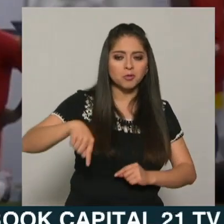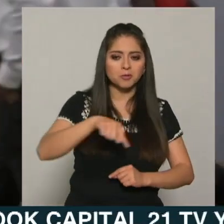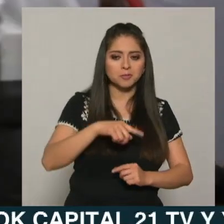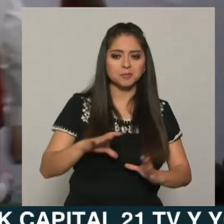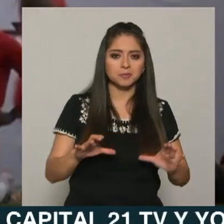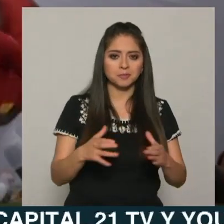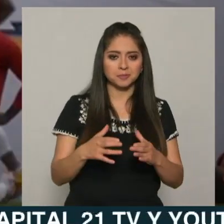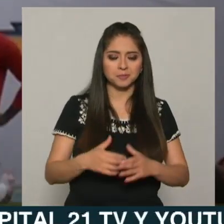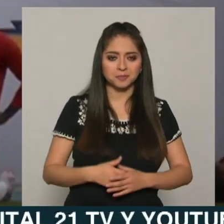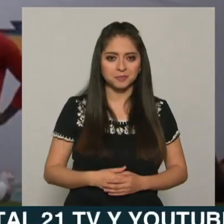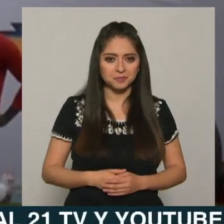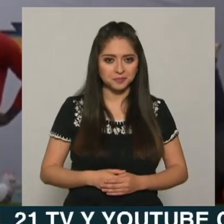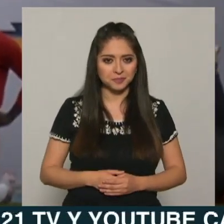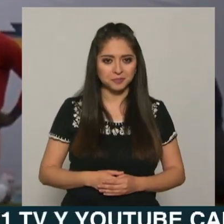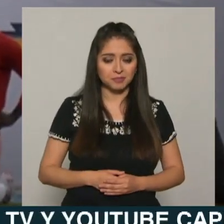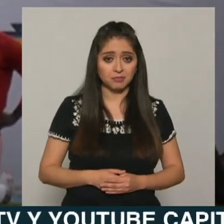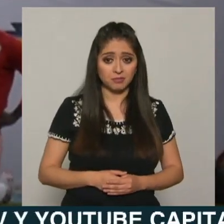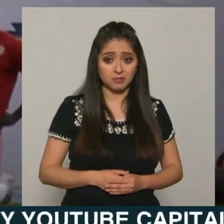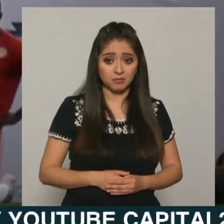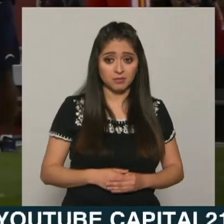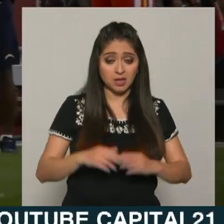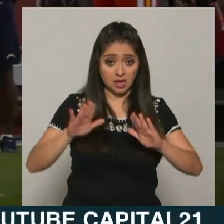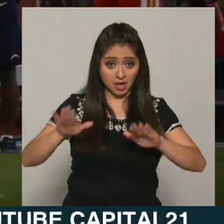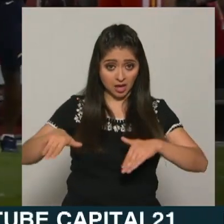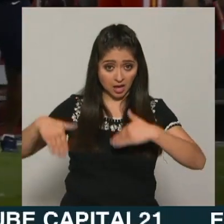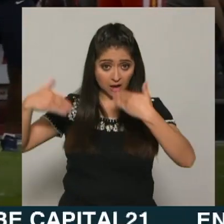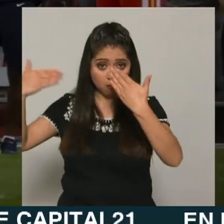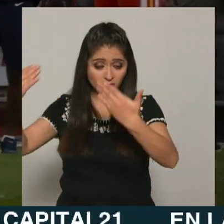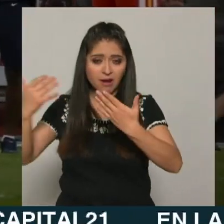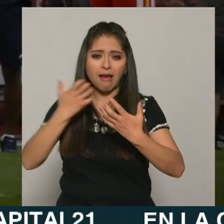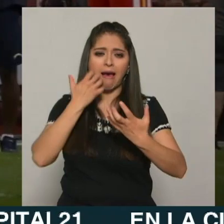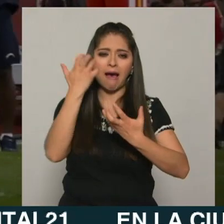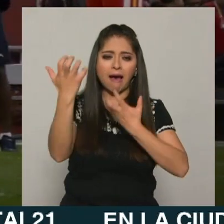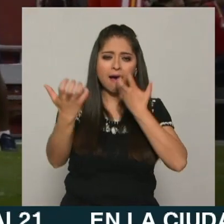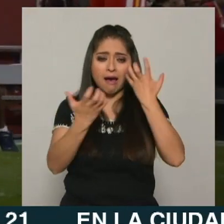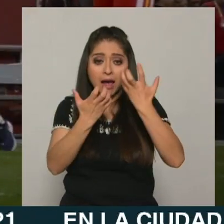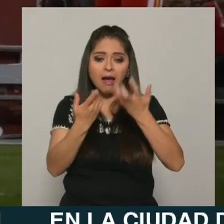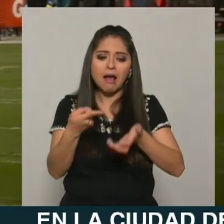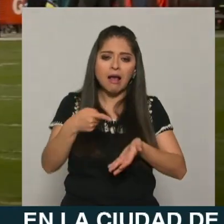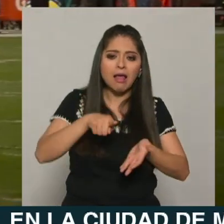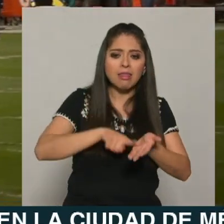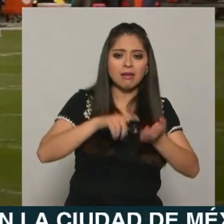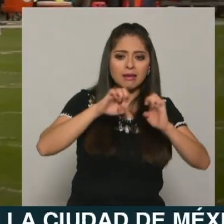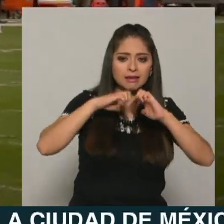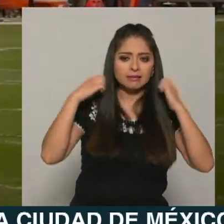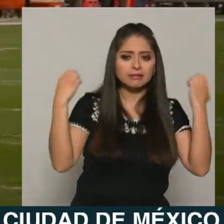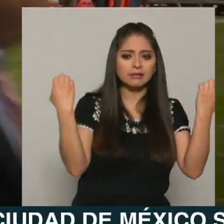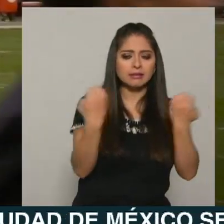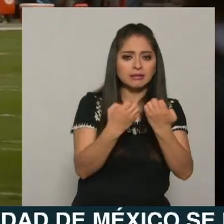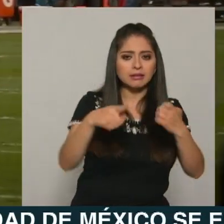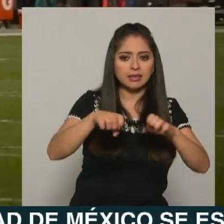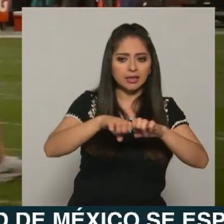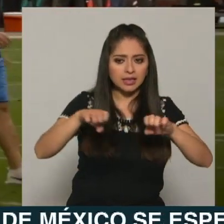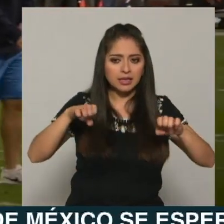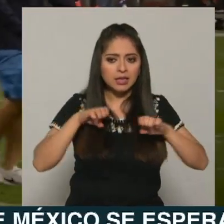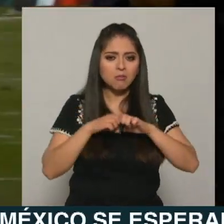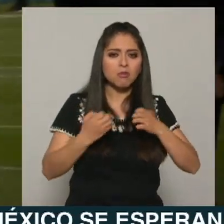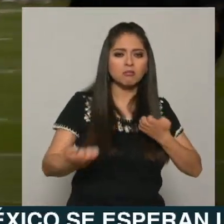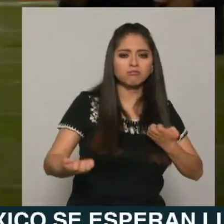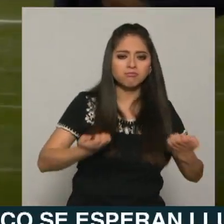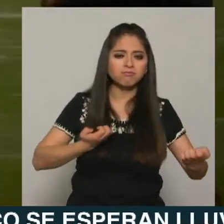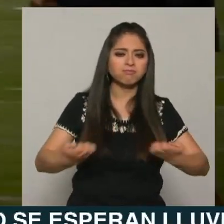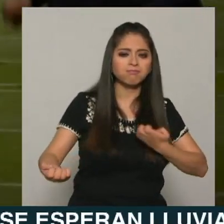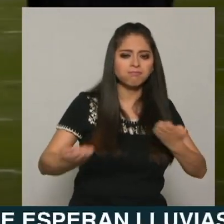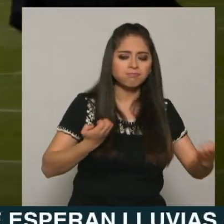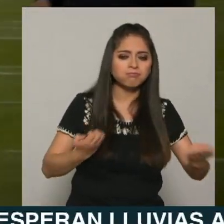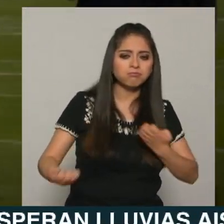ambiente. Mientras afuera la gente calentaba gargantas, adentro los equipos calentando en el emparrillado para